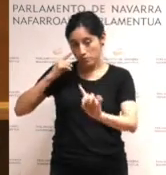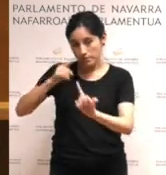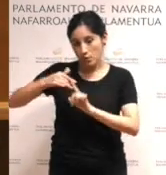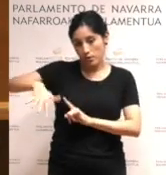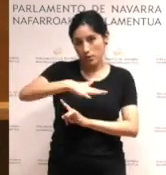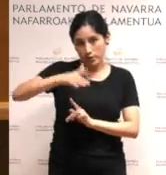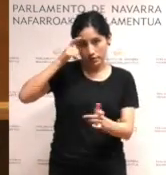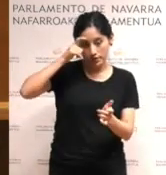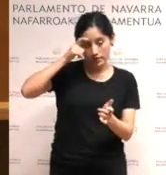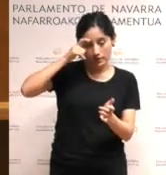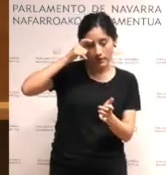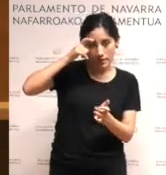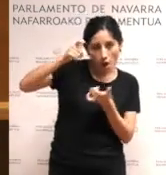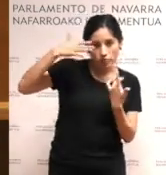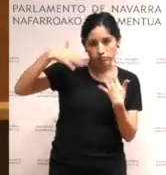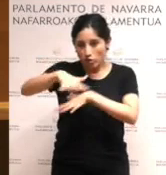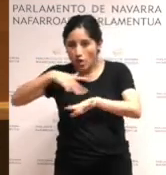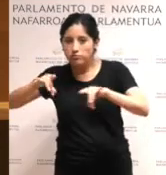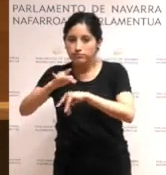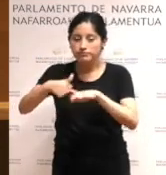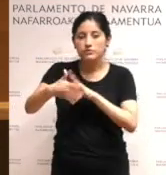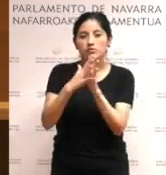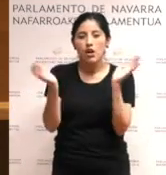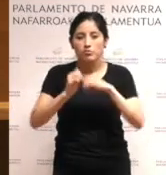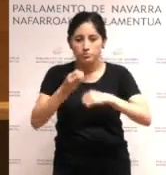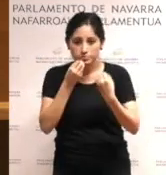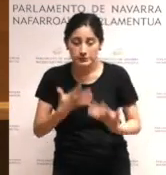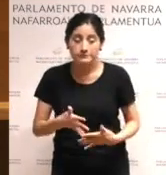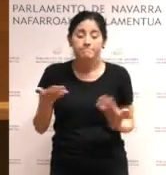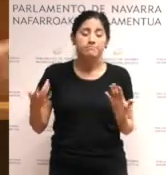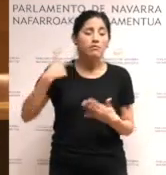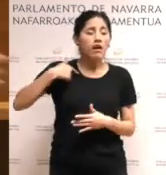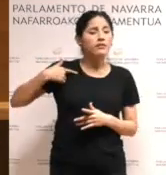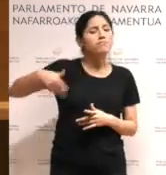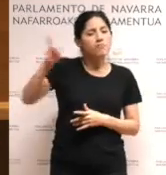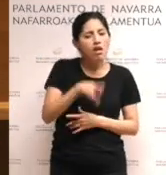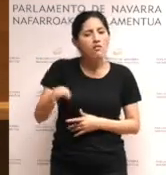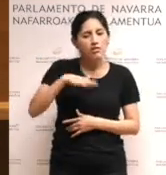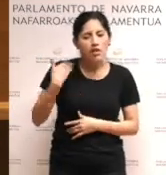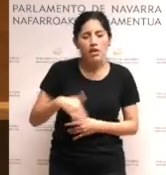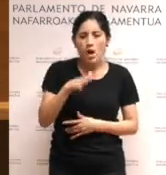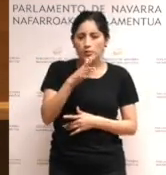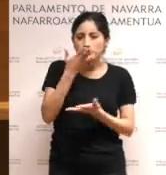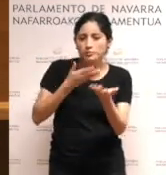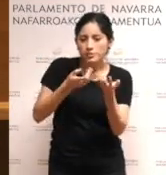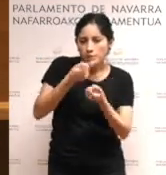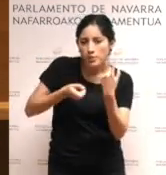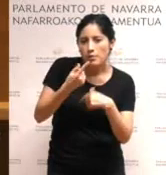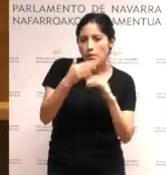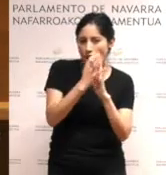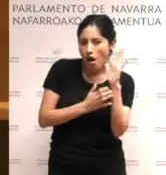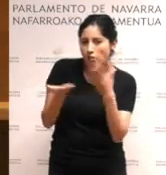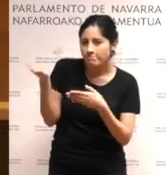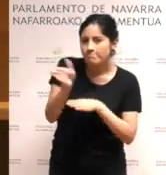Pues bien, a pesar de que el consejero ha anunciado aquí en diversas ocasiones que ya se habían hecho dichos informes, ni los partidos políticos, ni